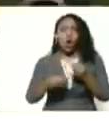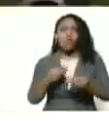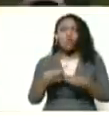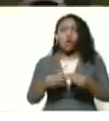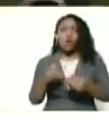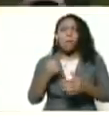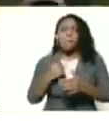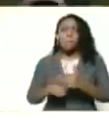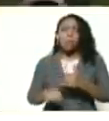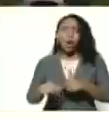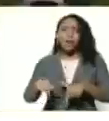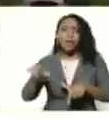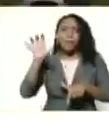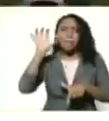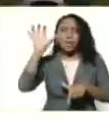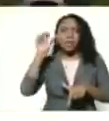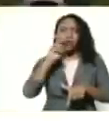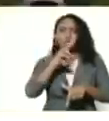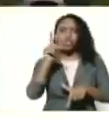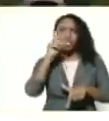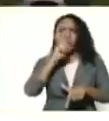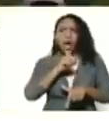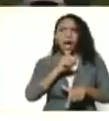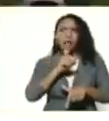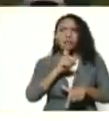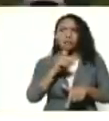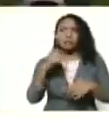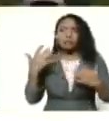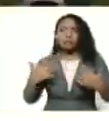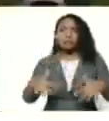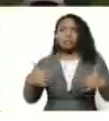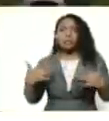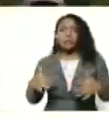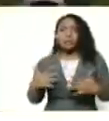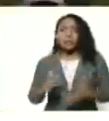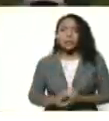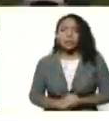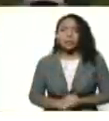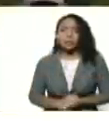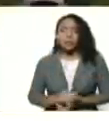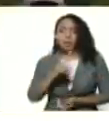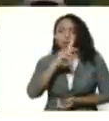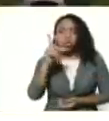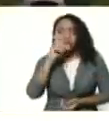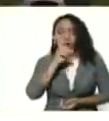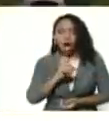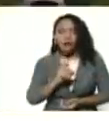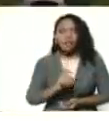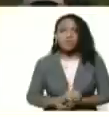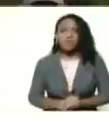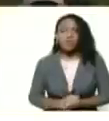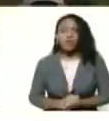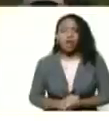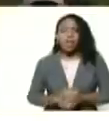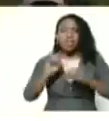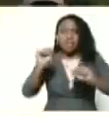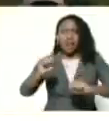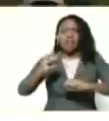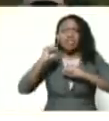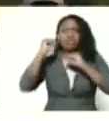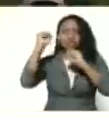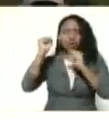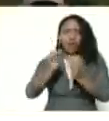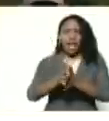patria? 200 años, caray, 200 años de la victoria más